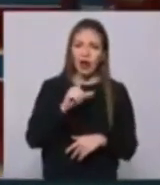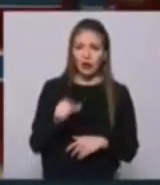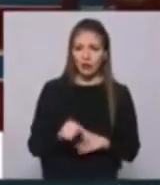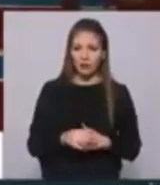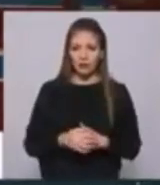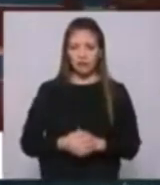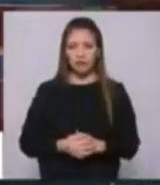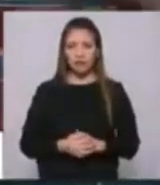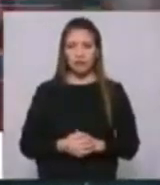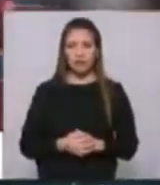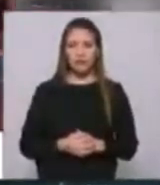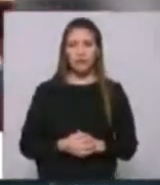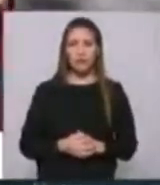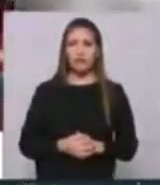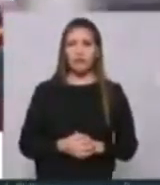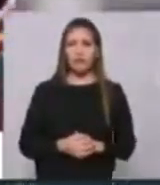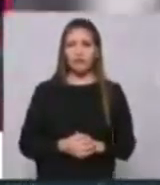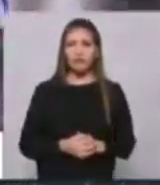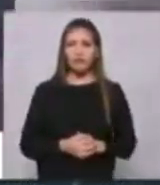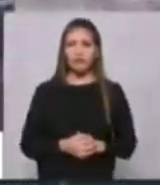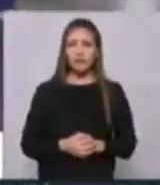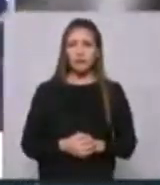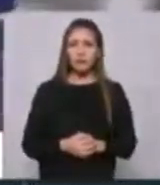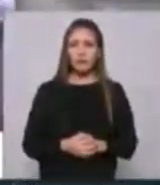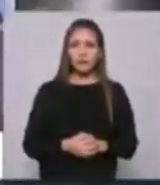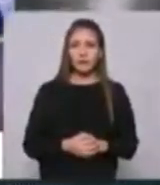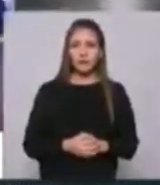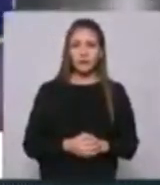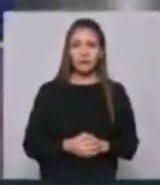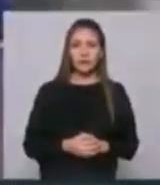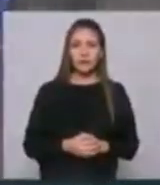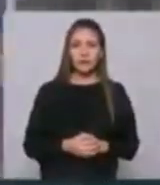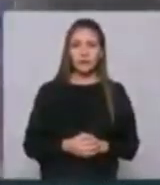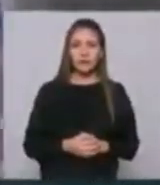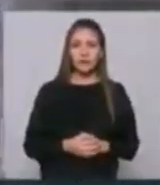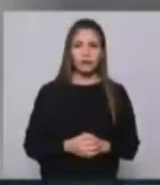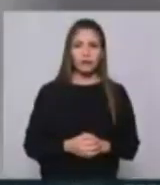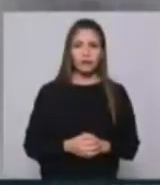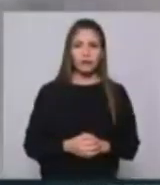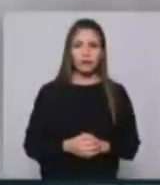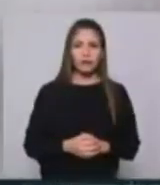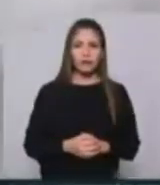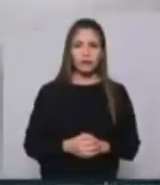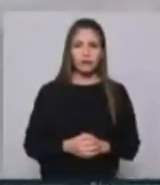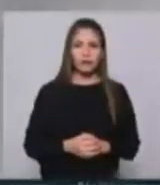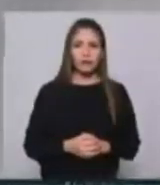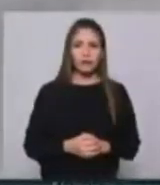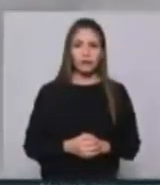Con imágenes de Andrés Brito, Gloria López, 21 Noticias.